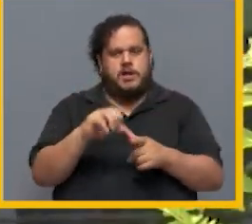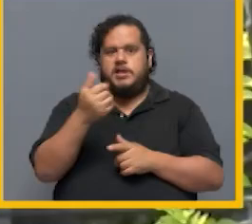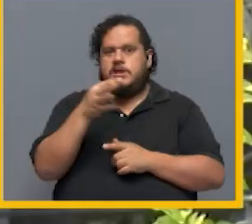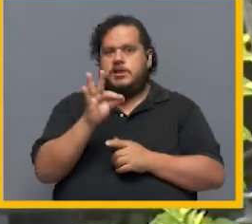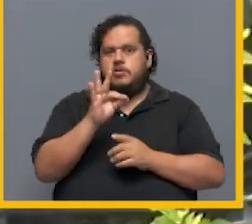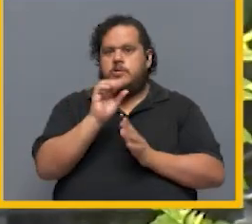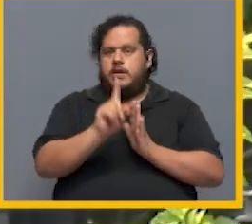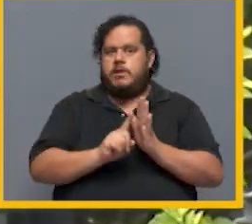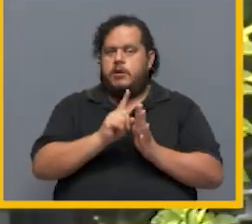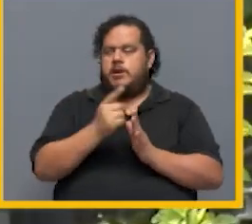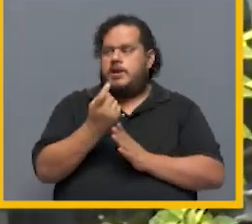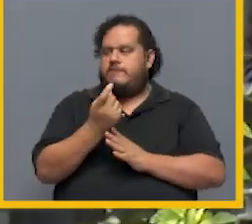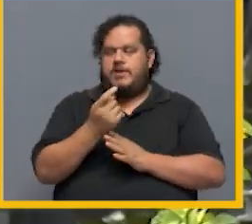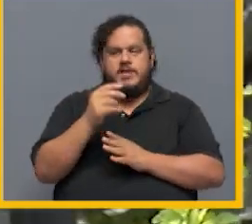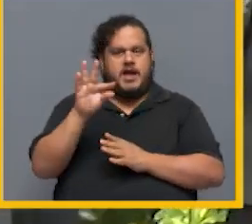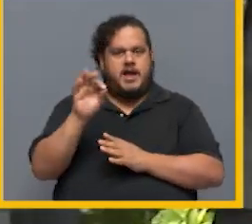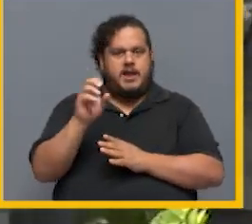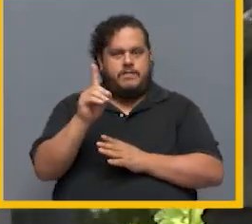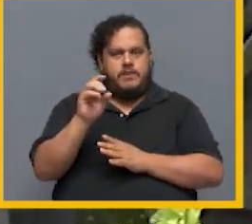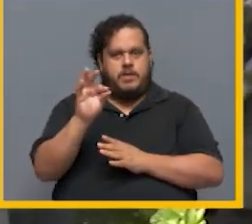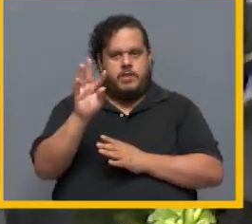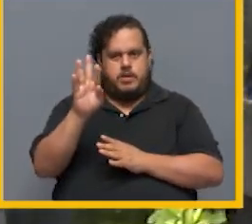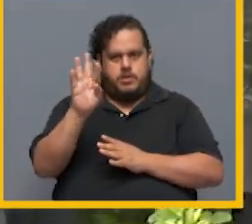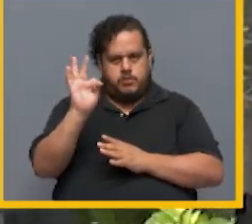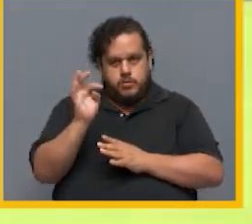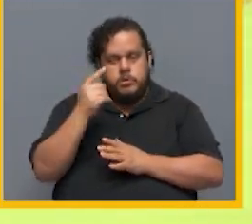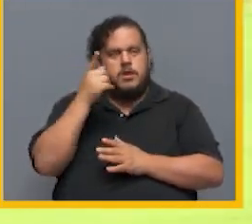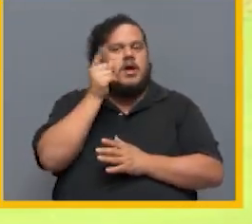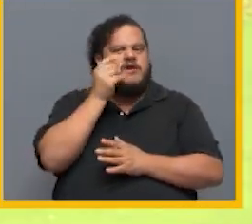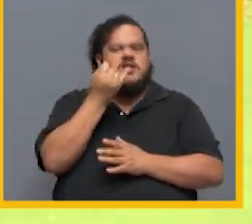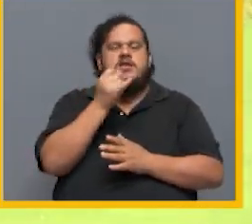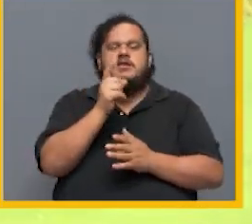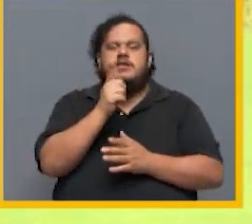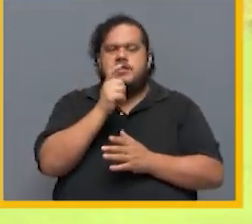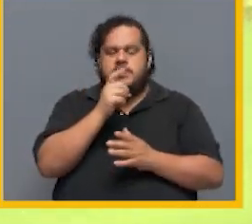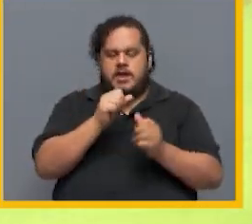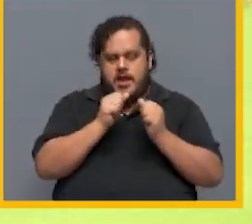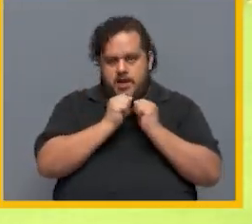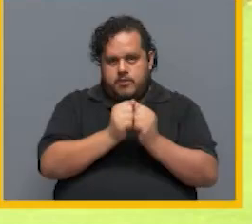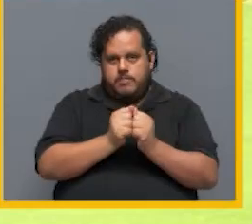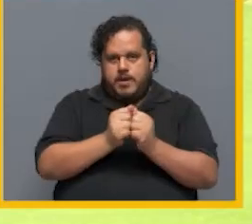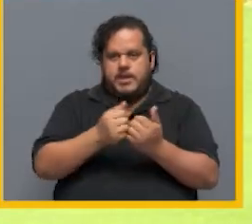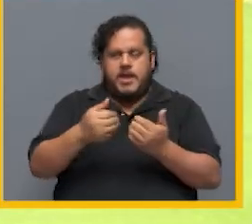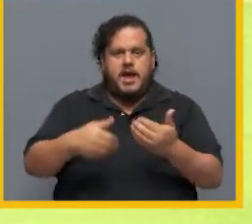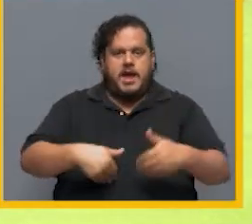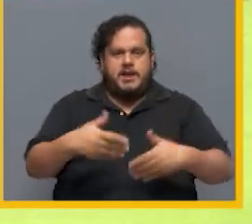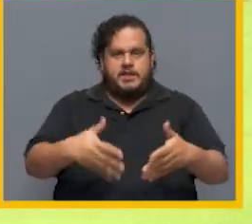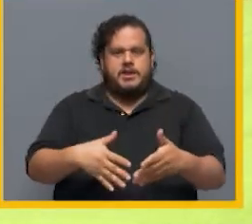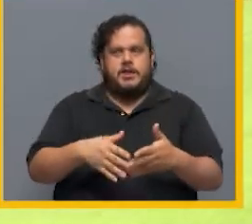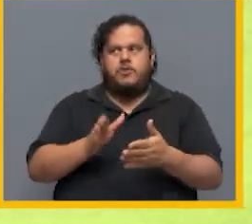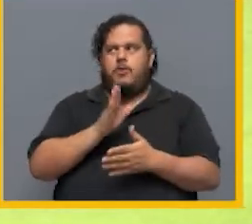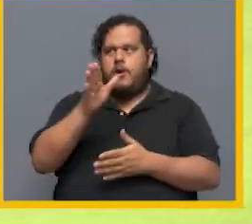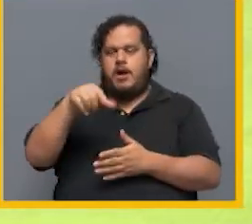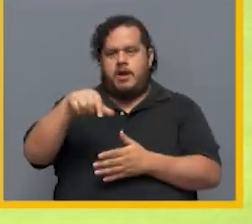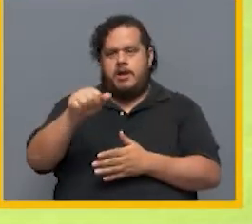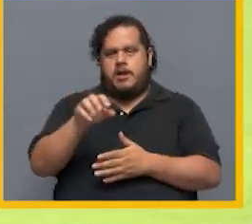le resta a la federación para nombrar a quien acompaña a Luis Fernando Suárez rumbo a Qatar